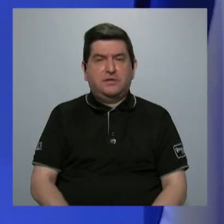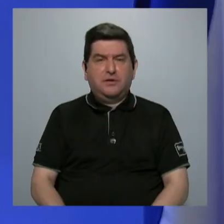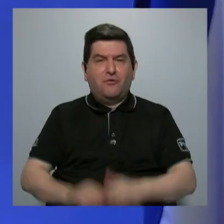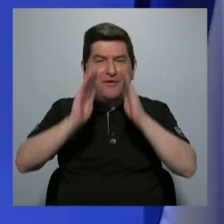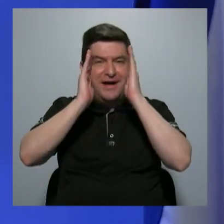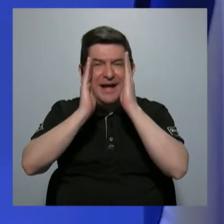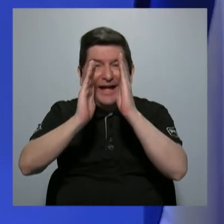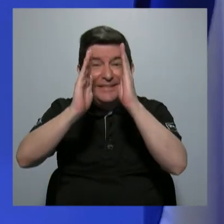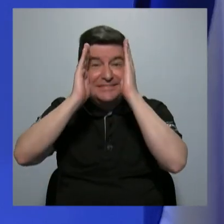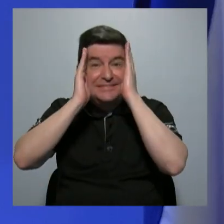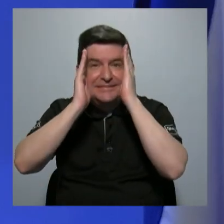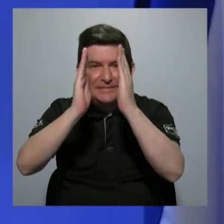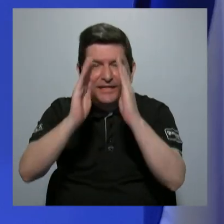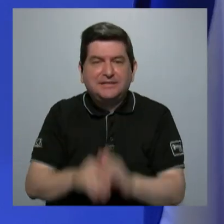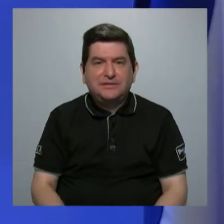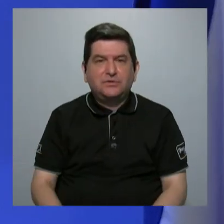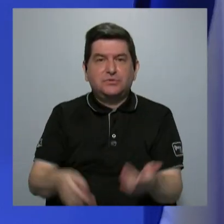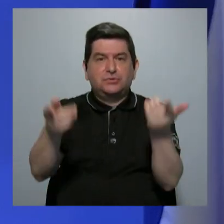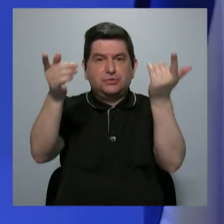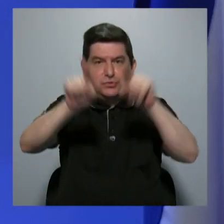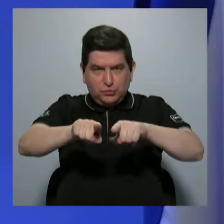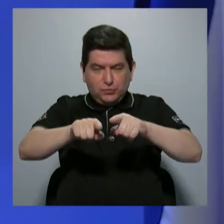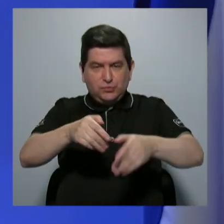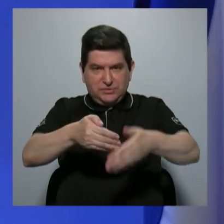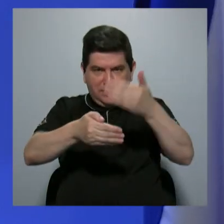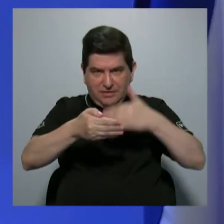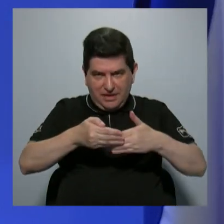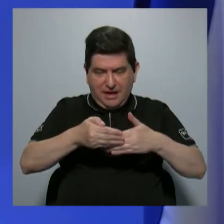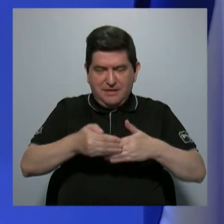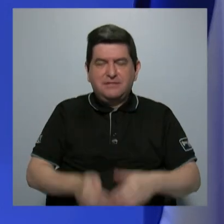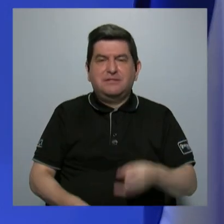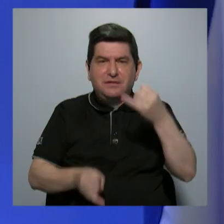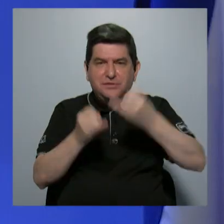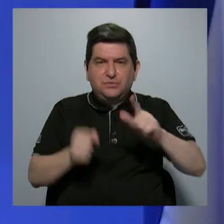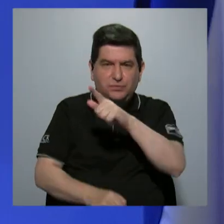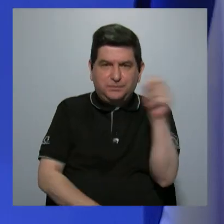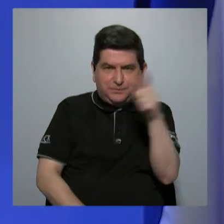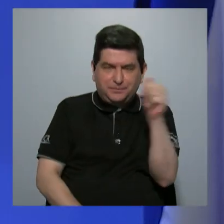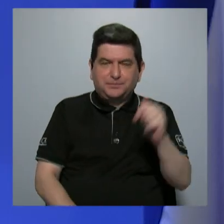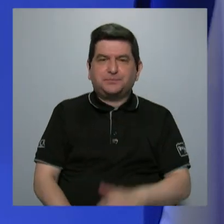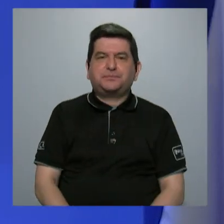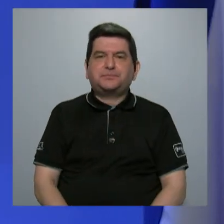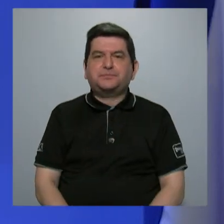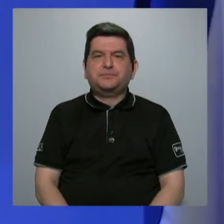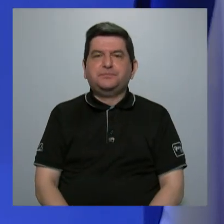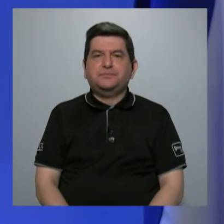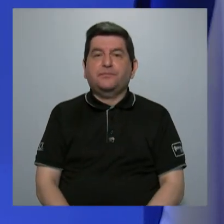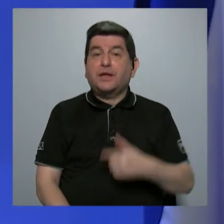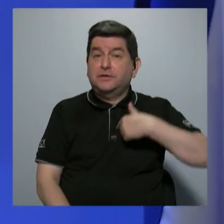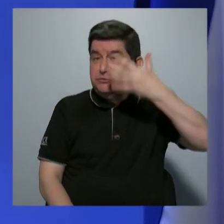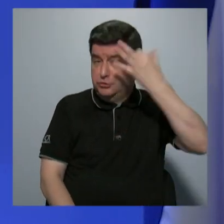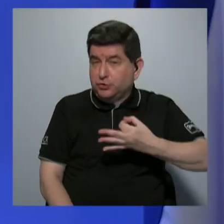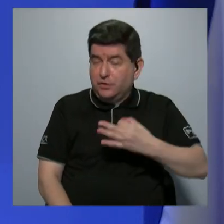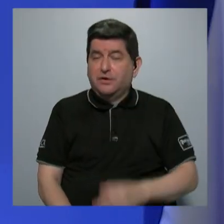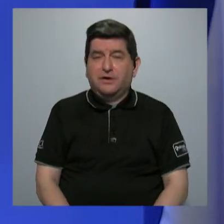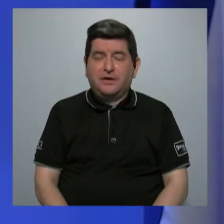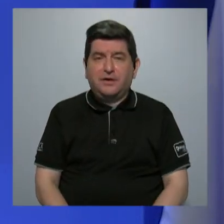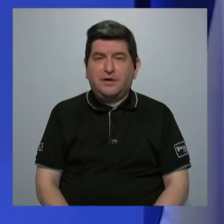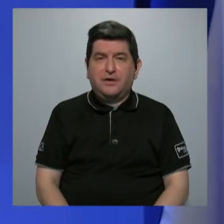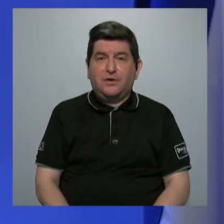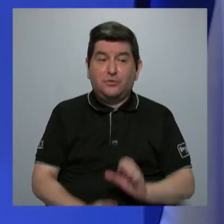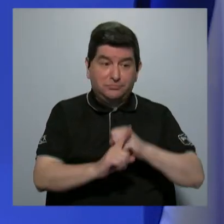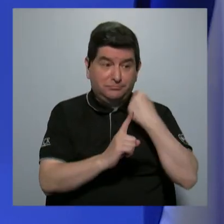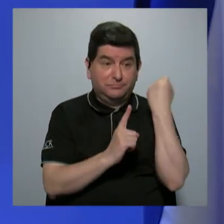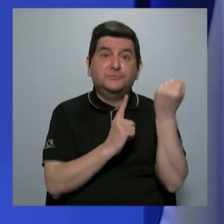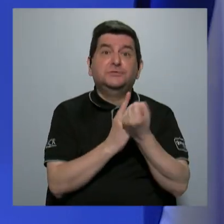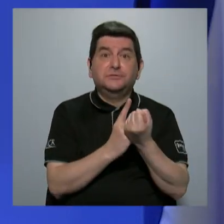mucha atención a lo que sucedió en estos últimos meses. Me parece que tenemos un escenario, bueno,